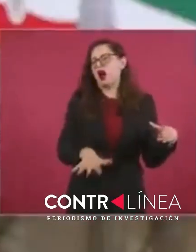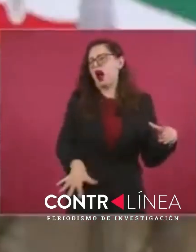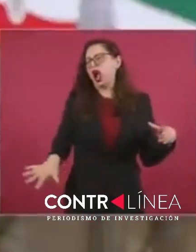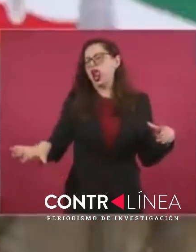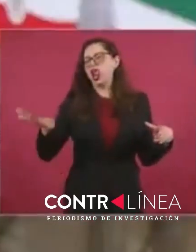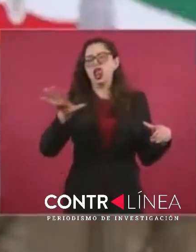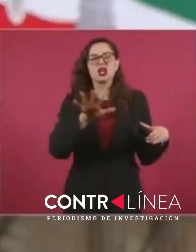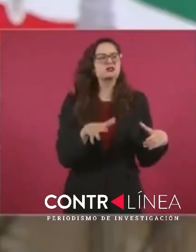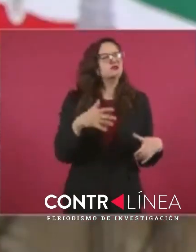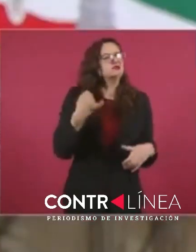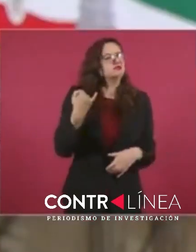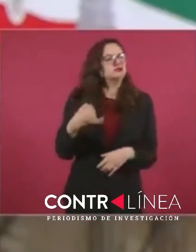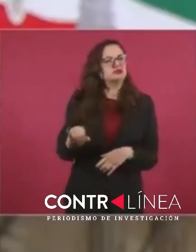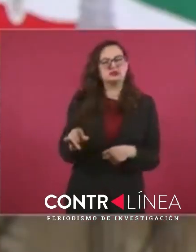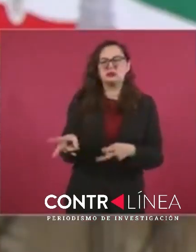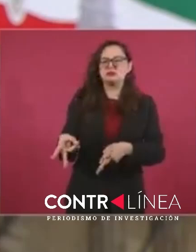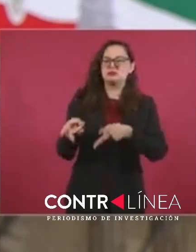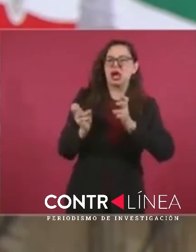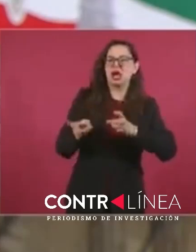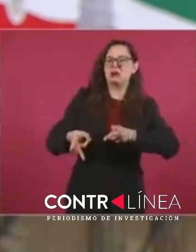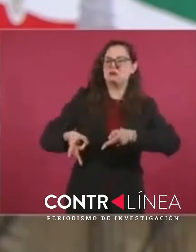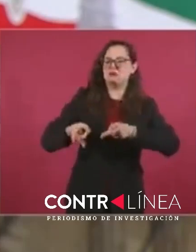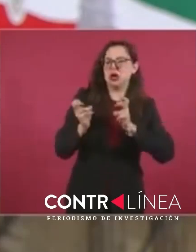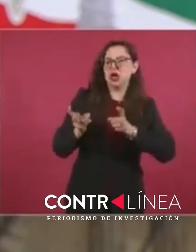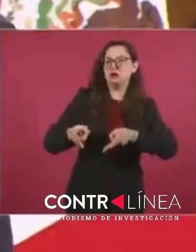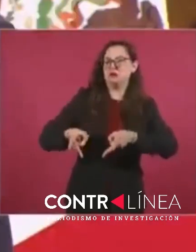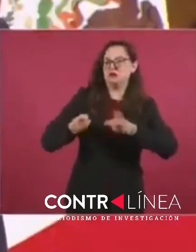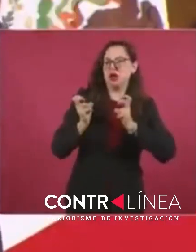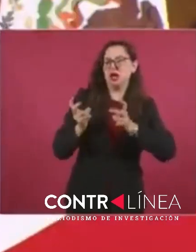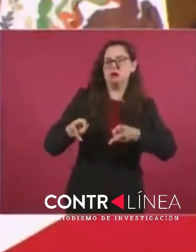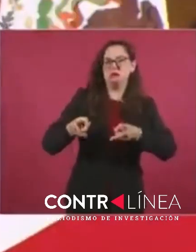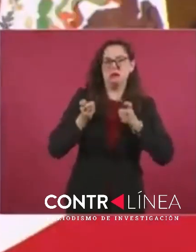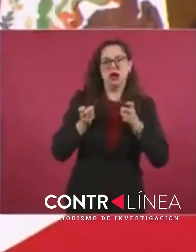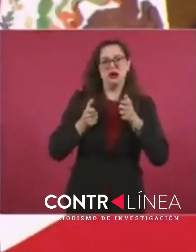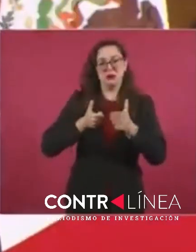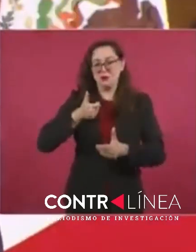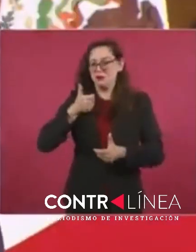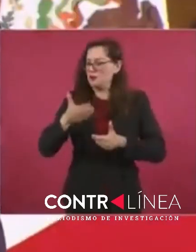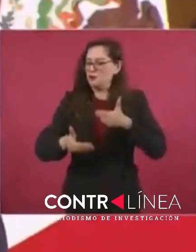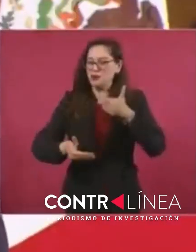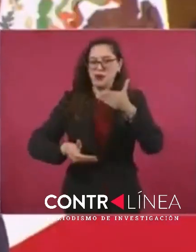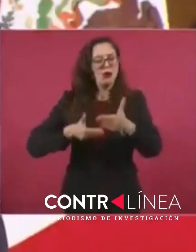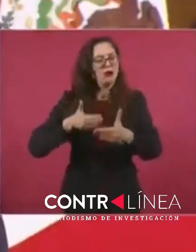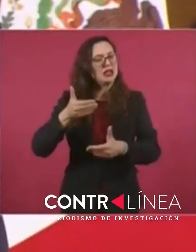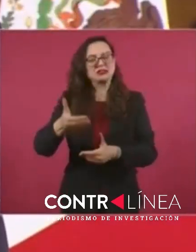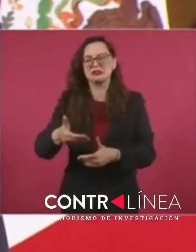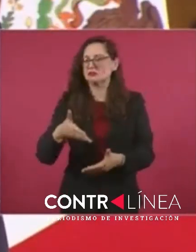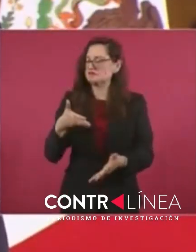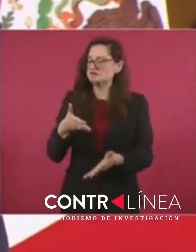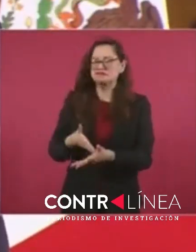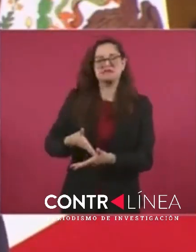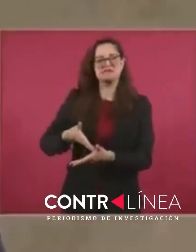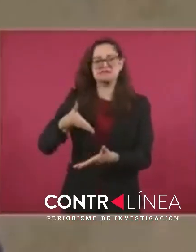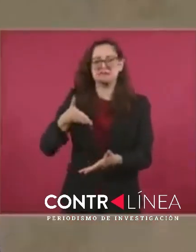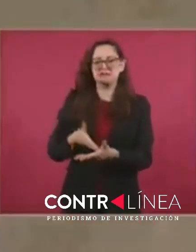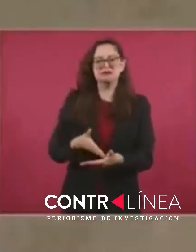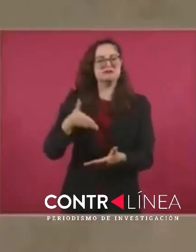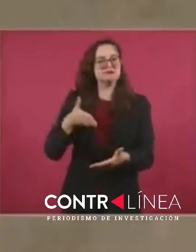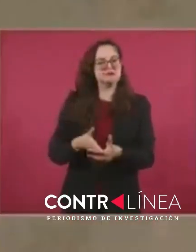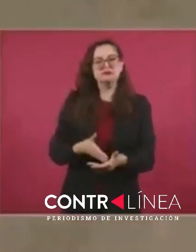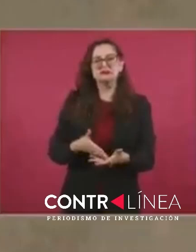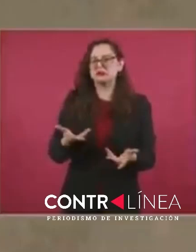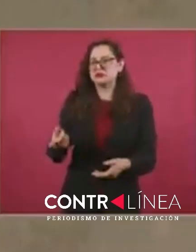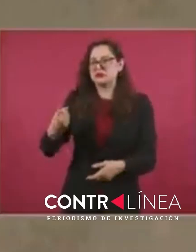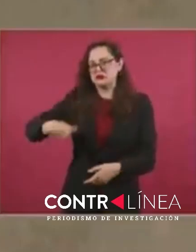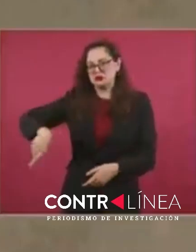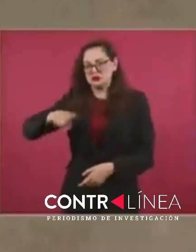se dedicaron a saquear e impedir el progreso con justicia de quienes nacimos, vivimos